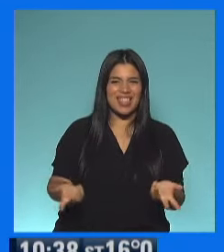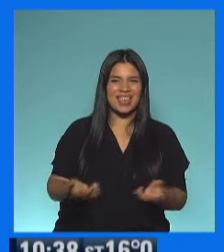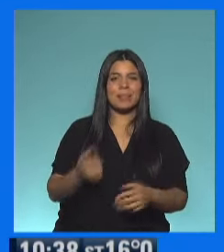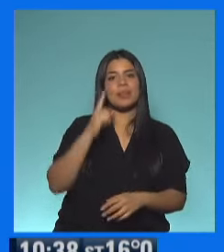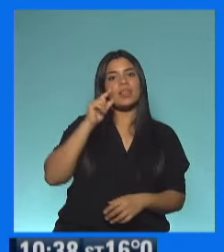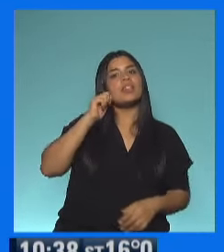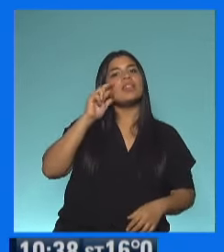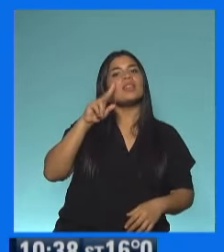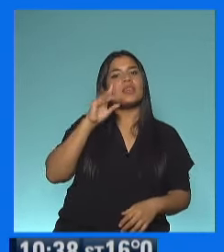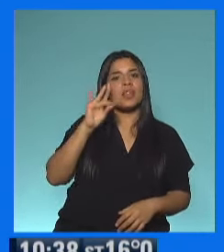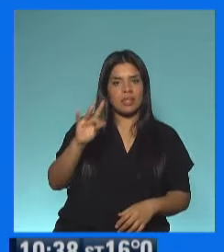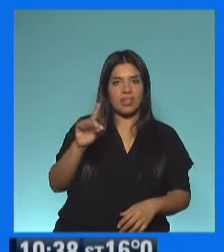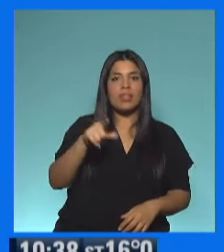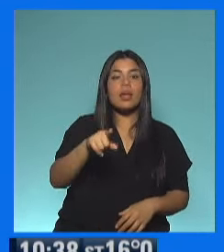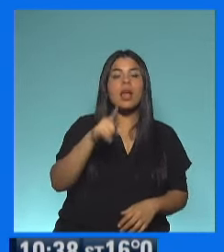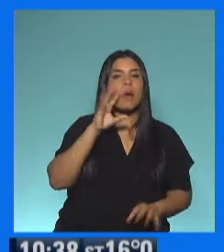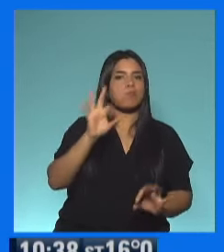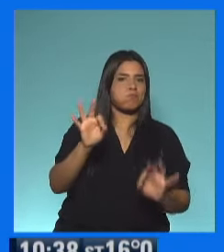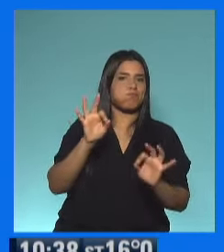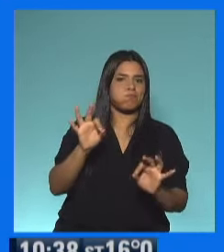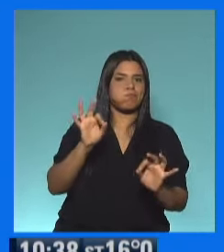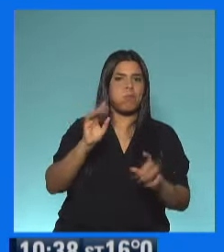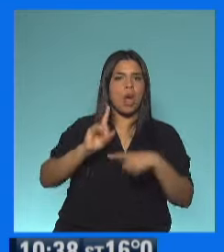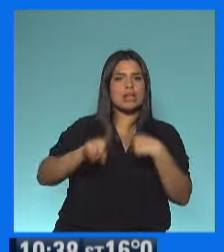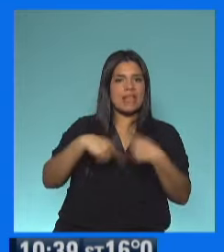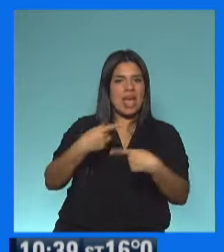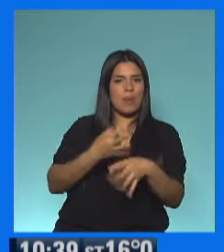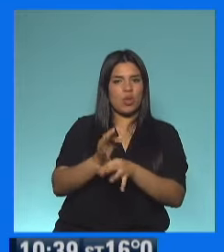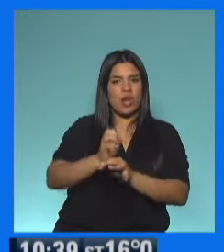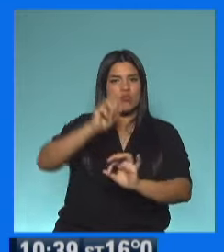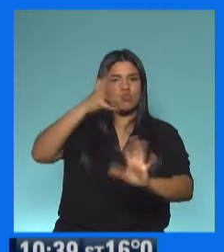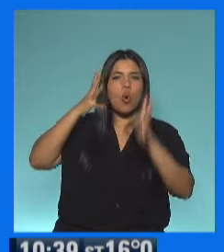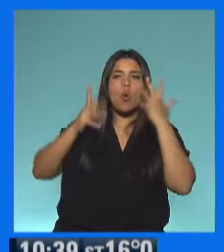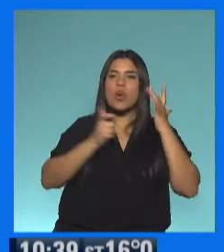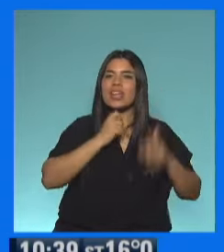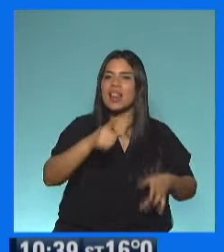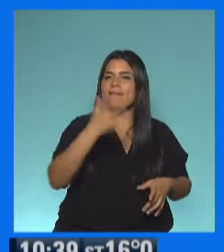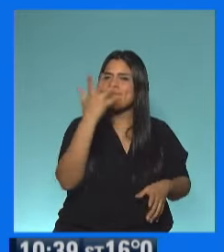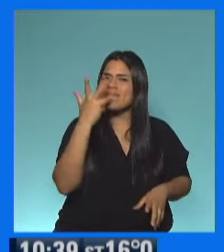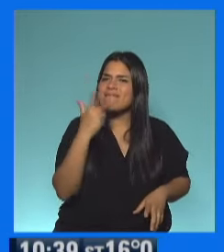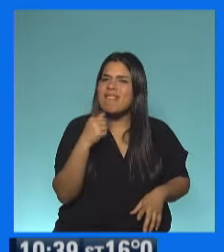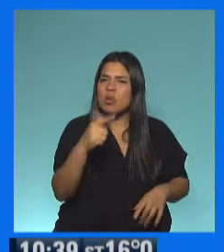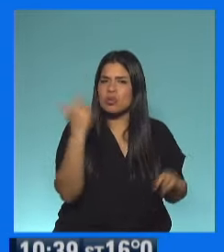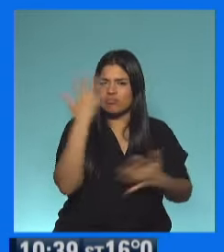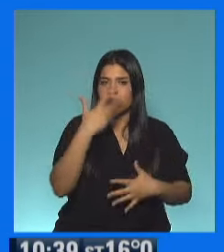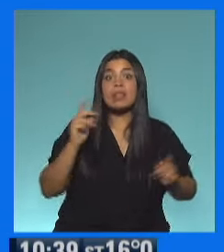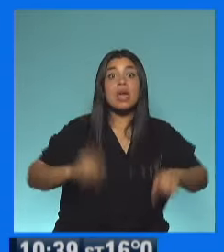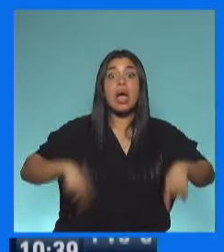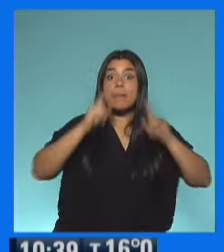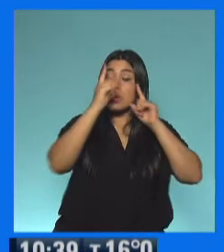Ingrid. Lista para la murga de Seguimos Educando. Mira. Me encanta el traje. Y se maquilló también.